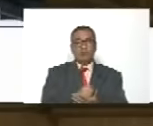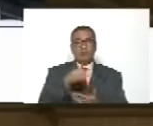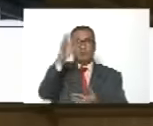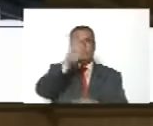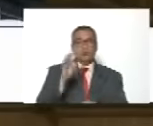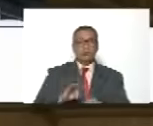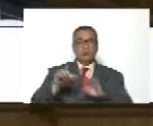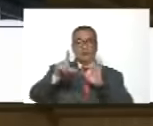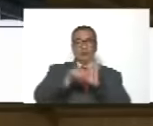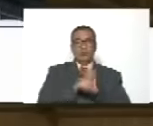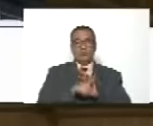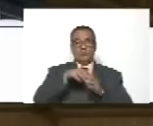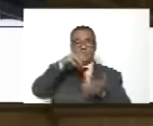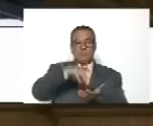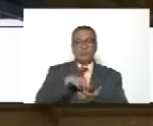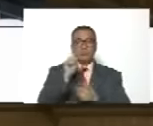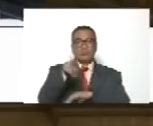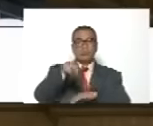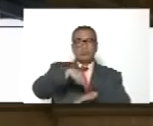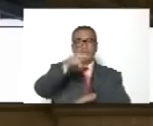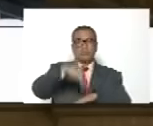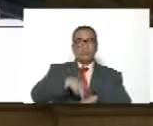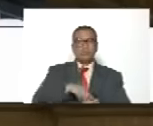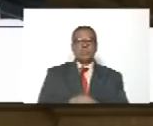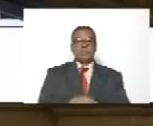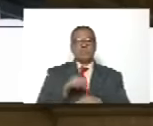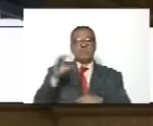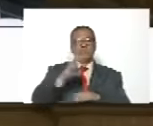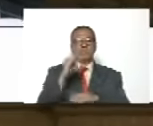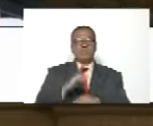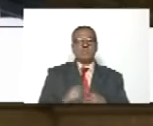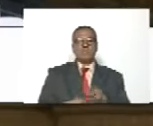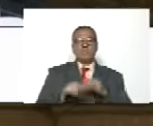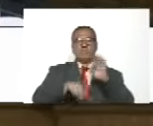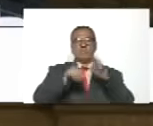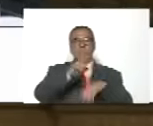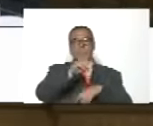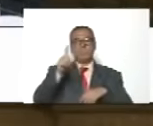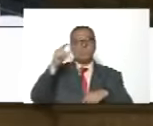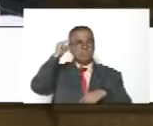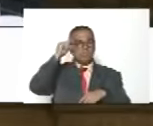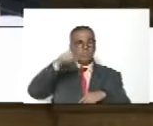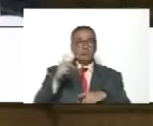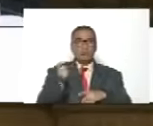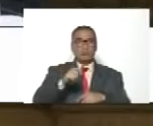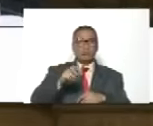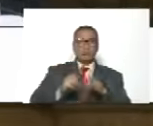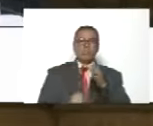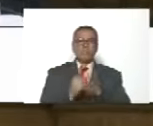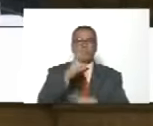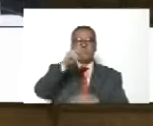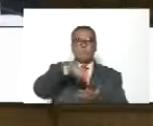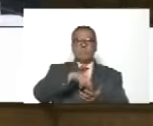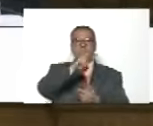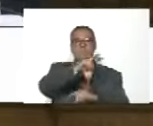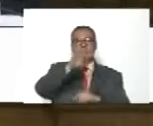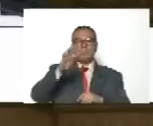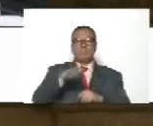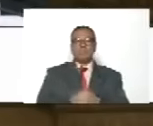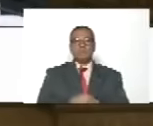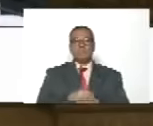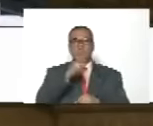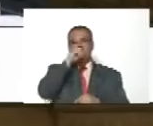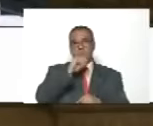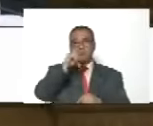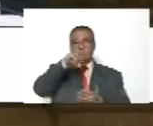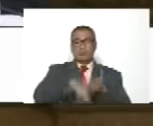Palacio Federal Legislativo, sede de la Asamblea Nacional, en Caracas, a los 21 días del mes de mayo de 2024,